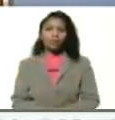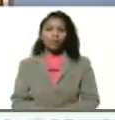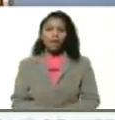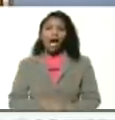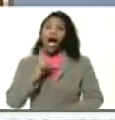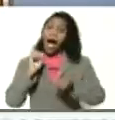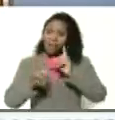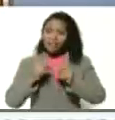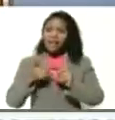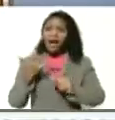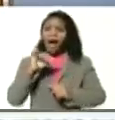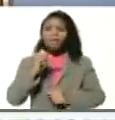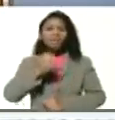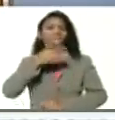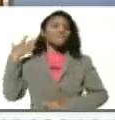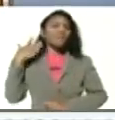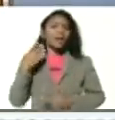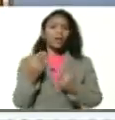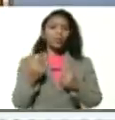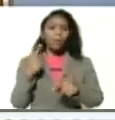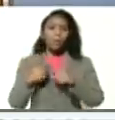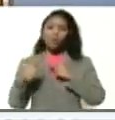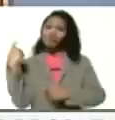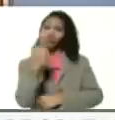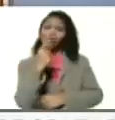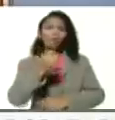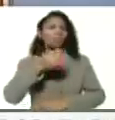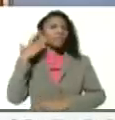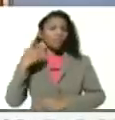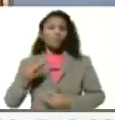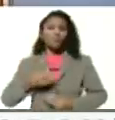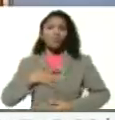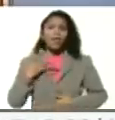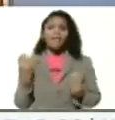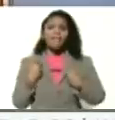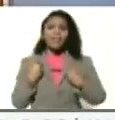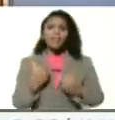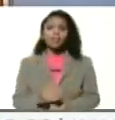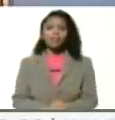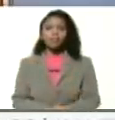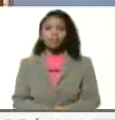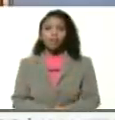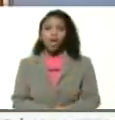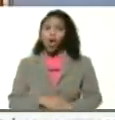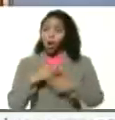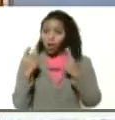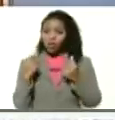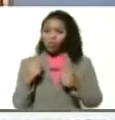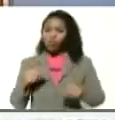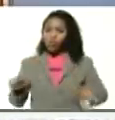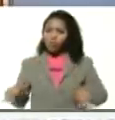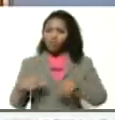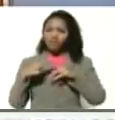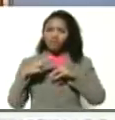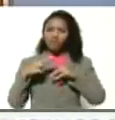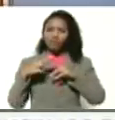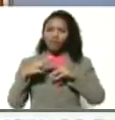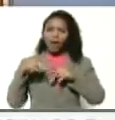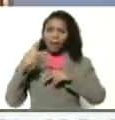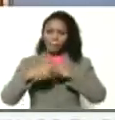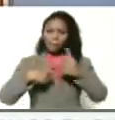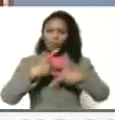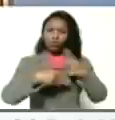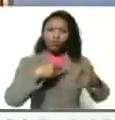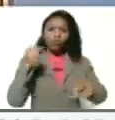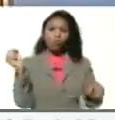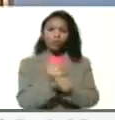veces tenemos más dignidad que recursos pero solo con dignidad se puede vivir los recursos se consiguen en el proceso